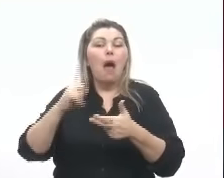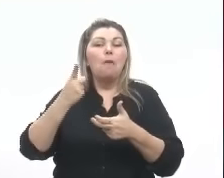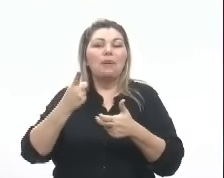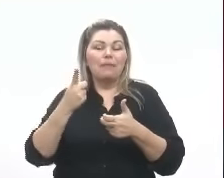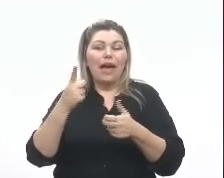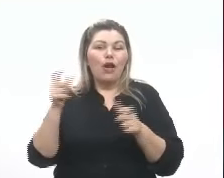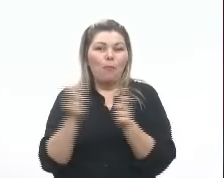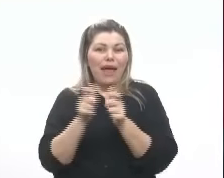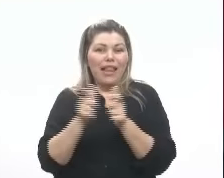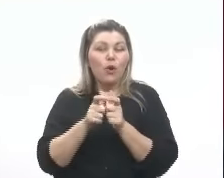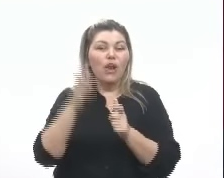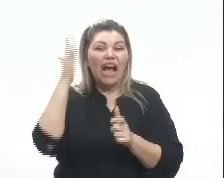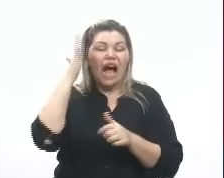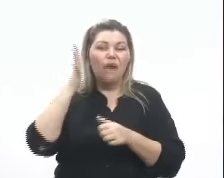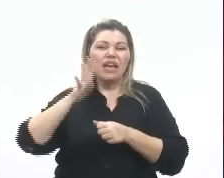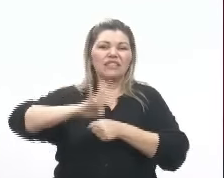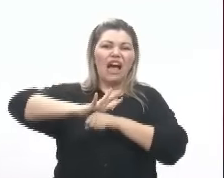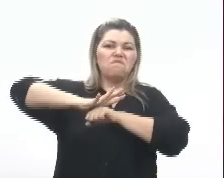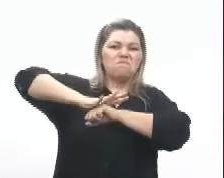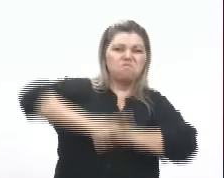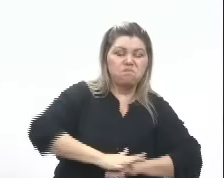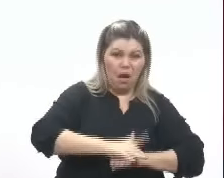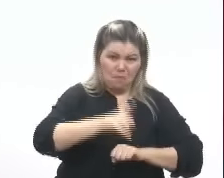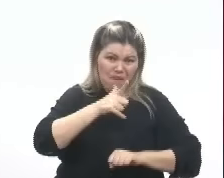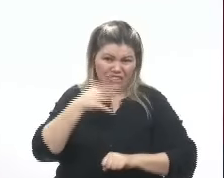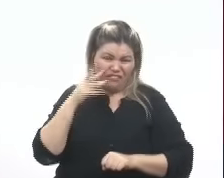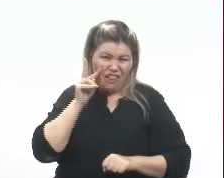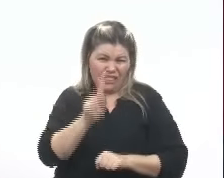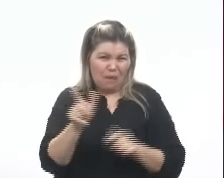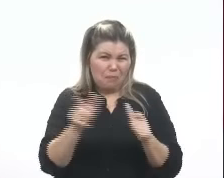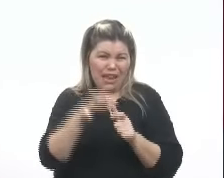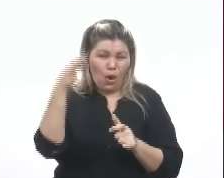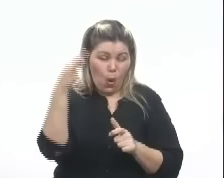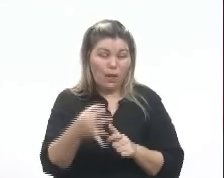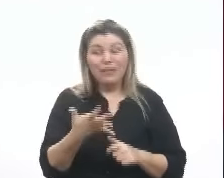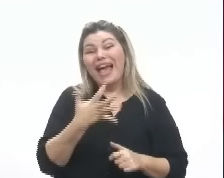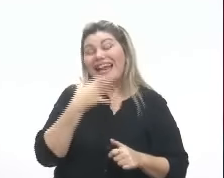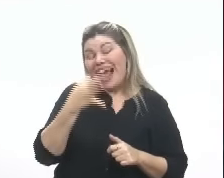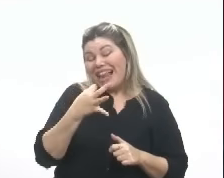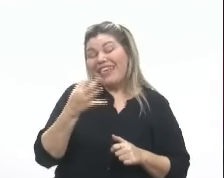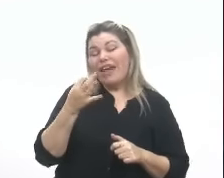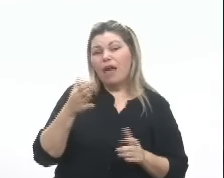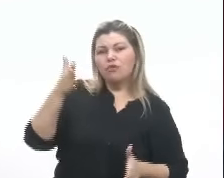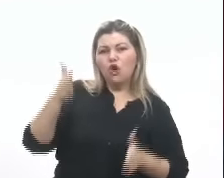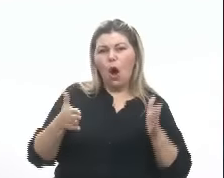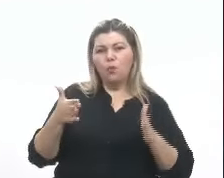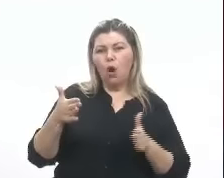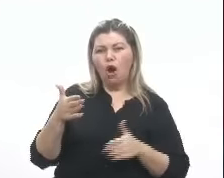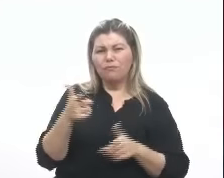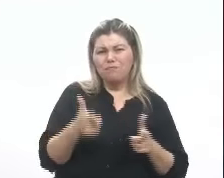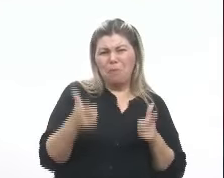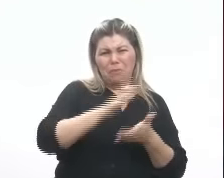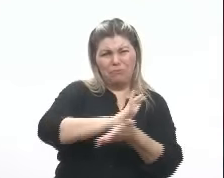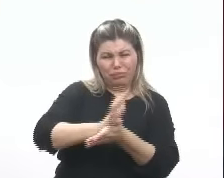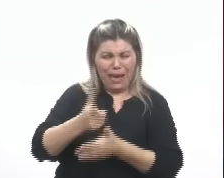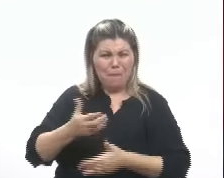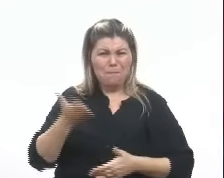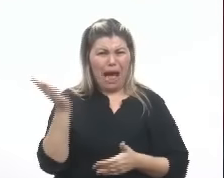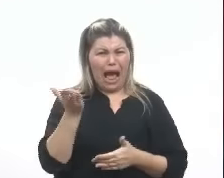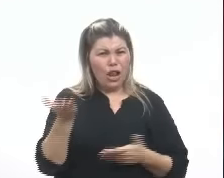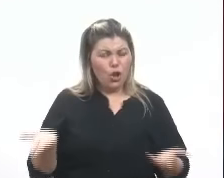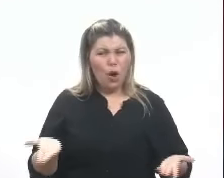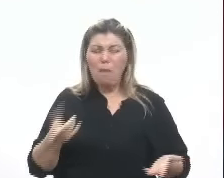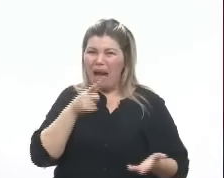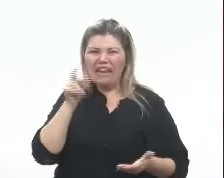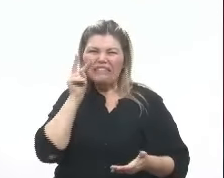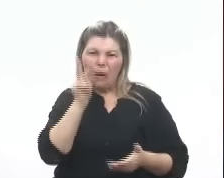una... No, ¿sabés que no vio bien la...? Porque en realidad el Terminator era el depravado de la película. No la